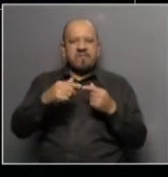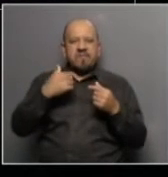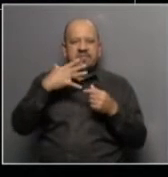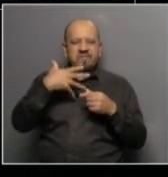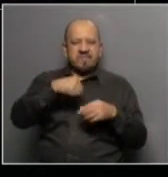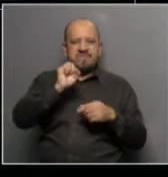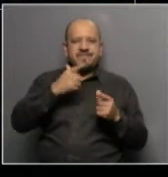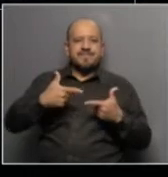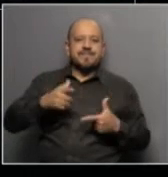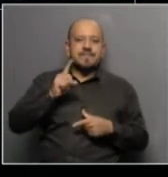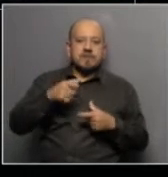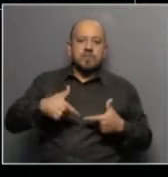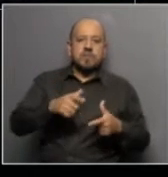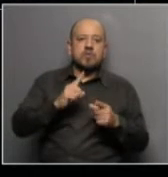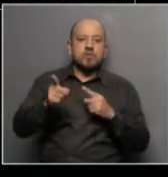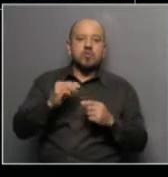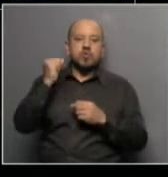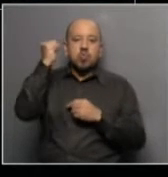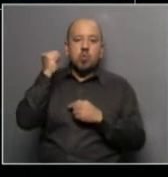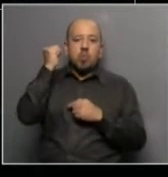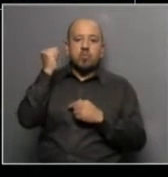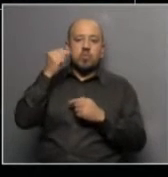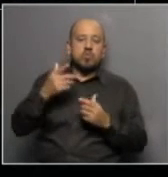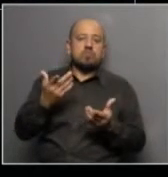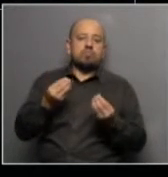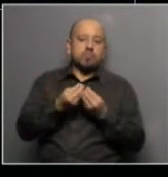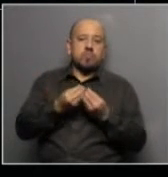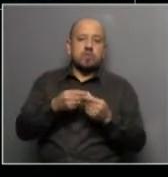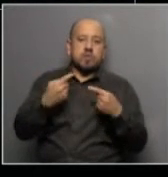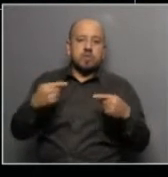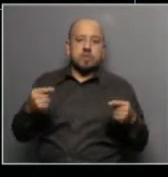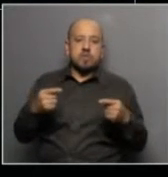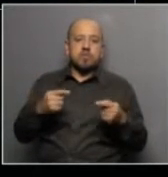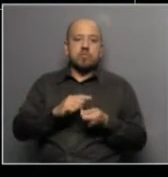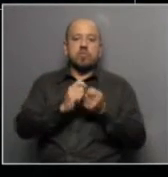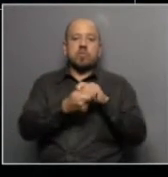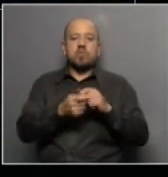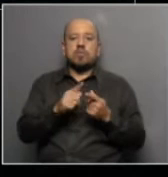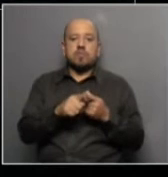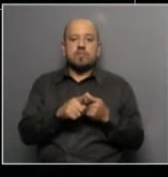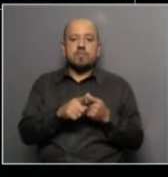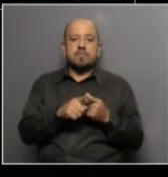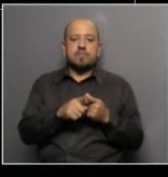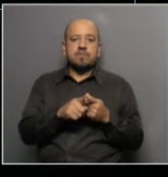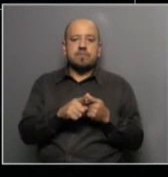de agua o la luz, pero incluye hasta el transporte urbano, por ejemplo. Exacto. Modificar líneas de transporte.